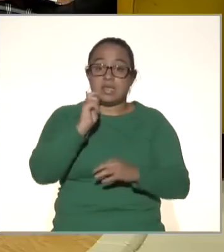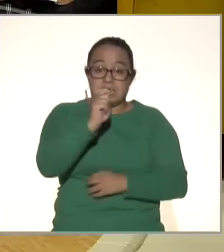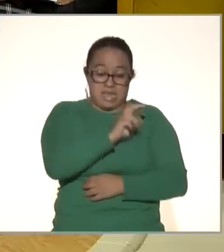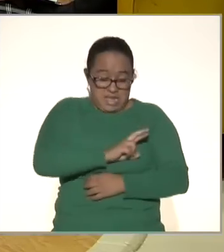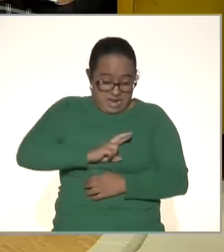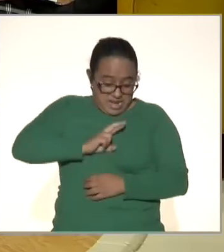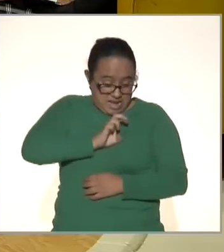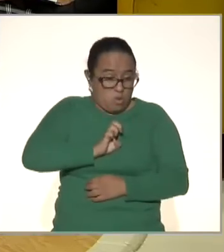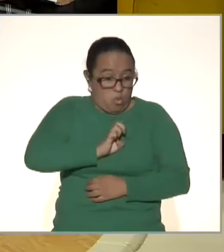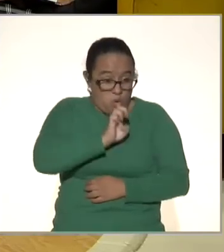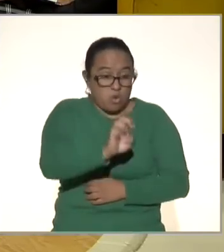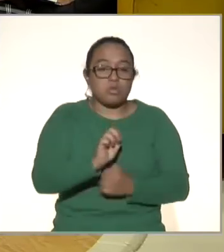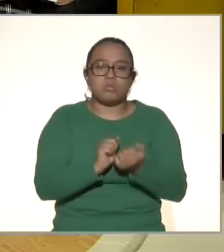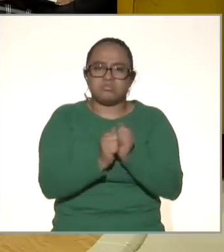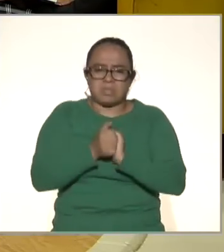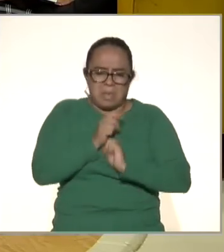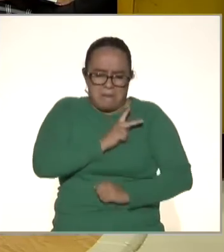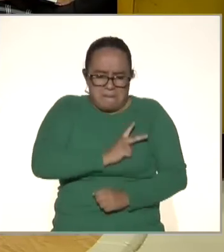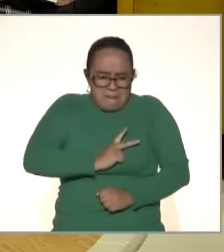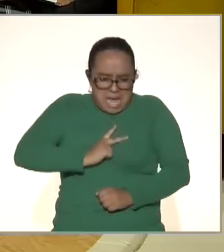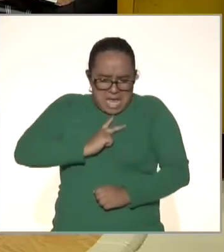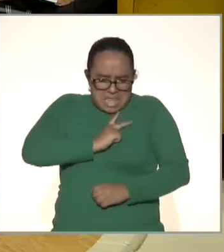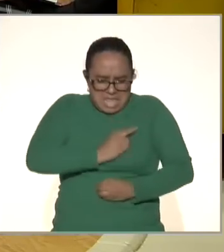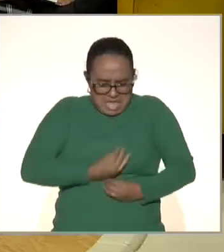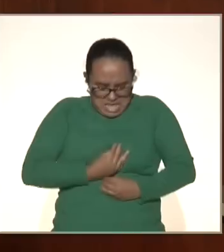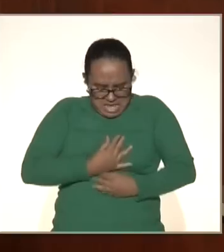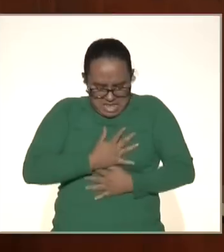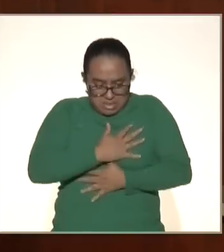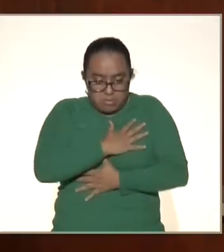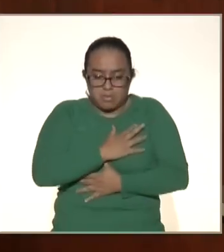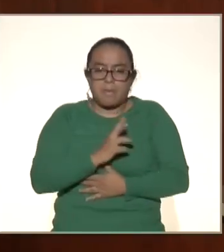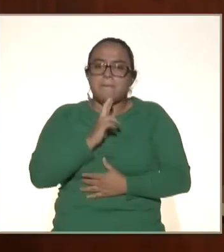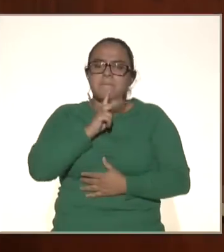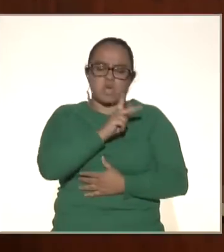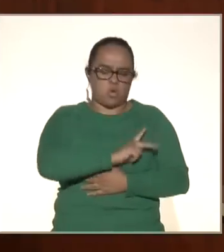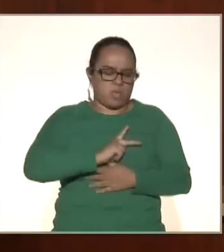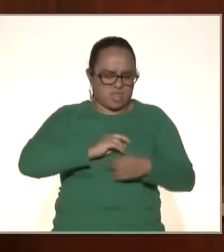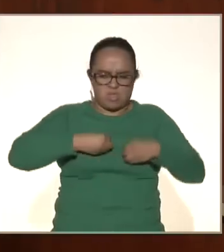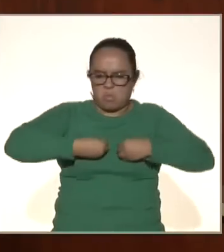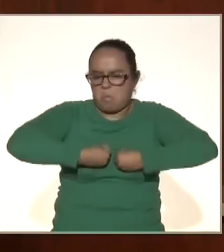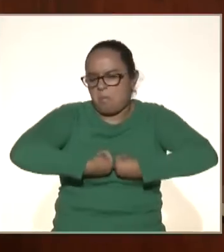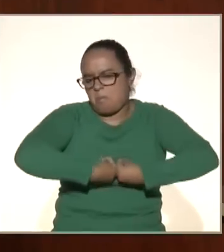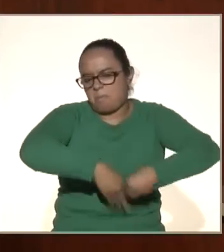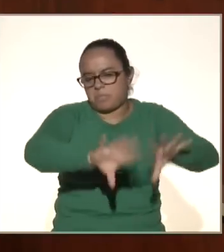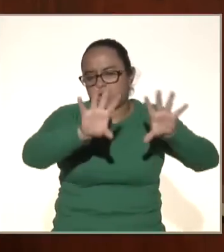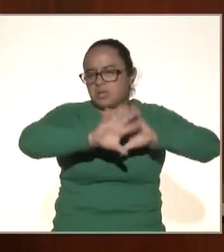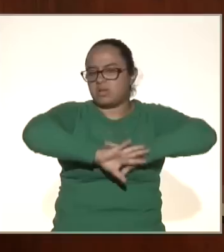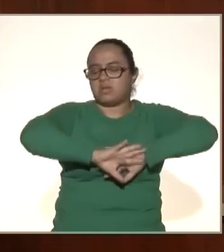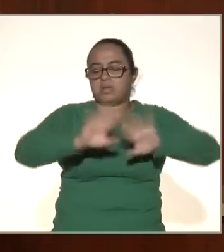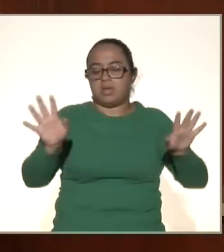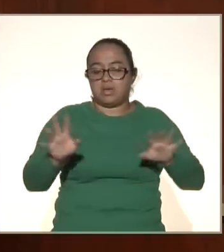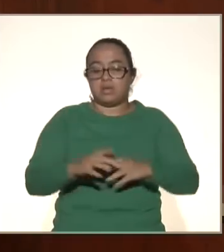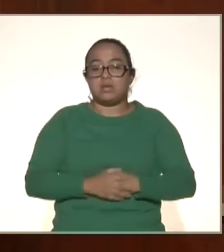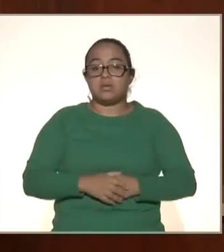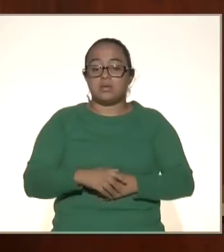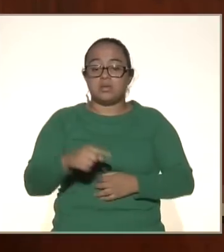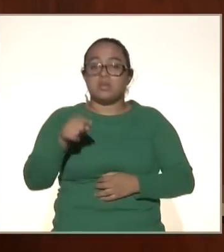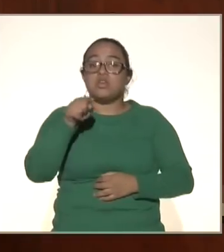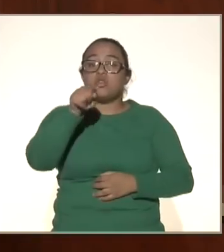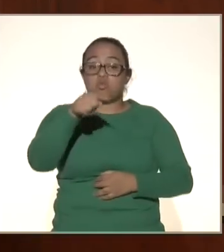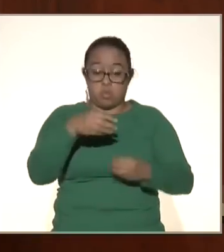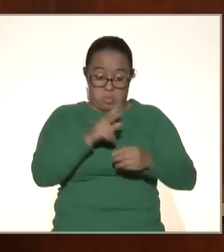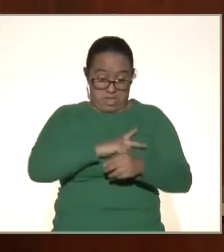envenena. Sí. Sacas el veneno, lo echas para afuera. No ganas nada, no inviertas